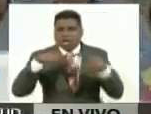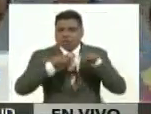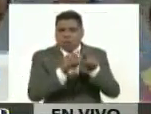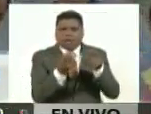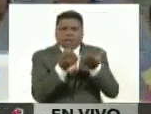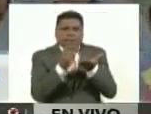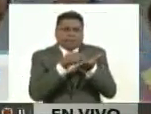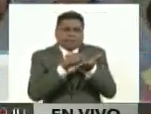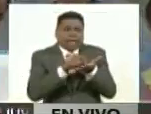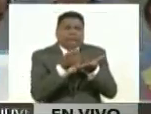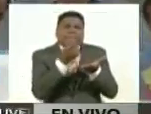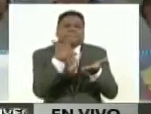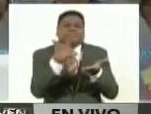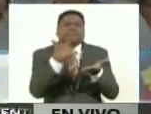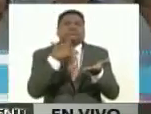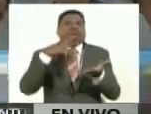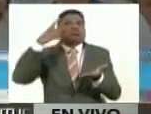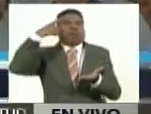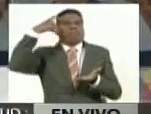sabiduría.